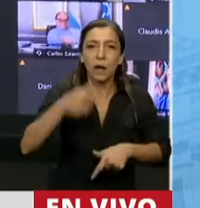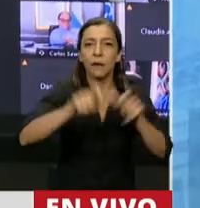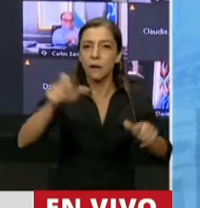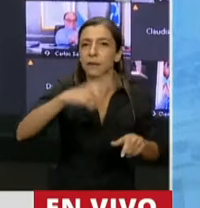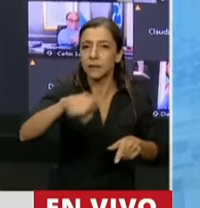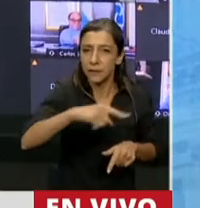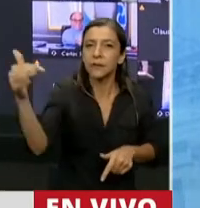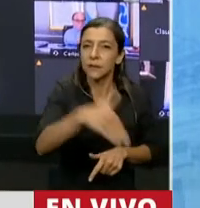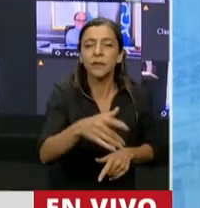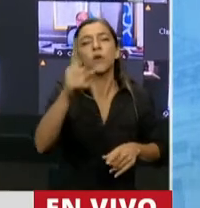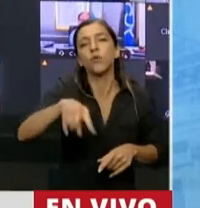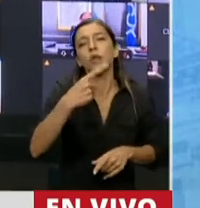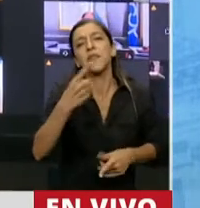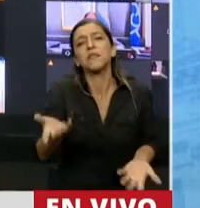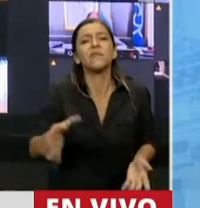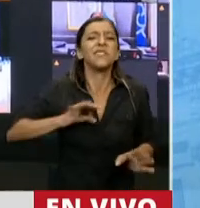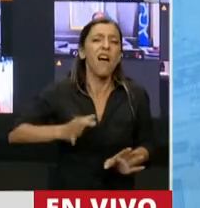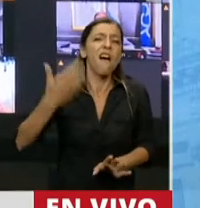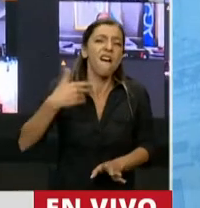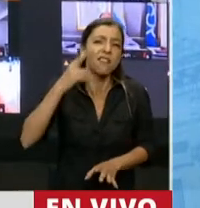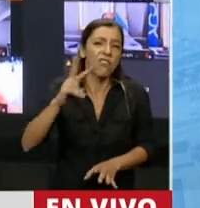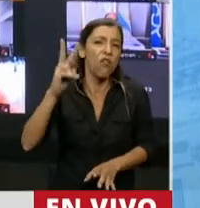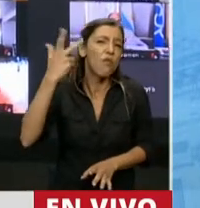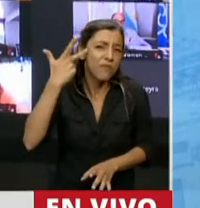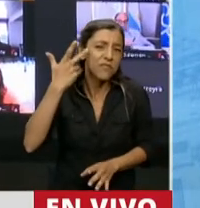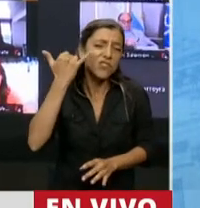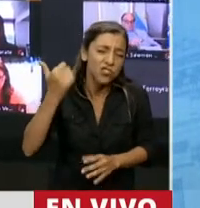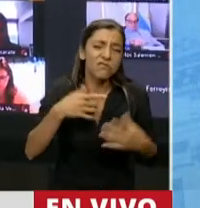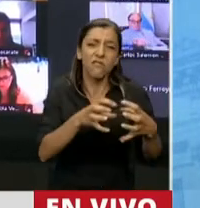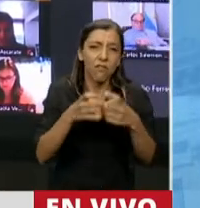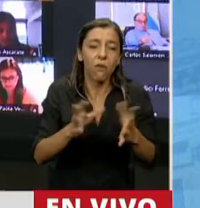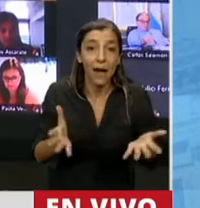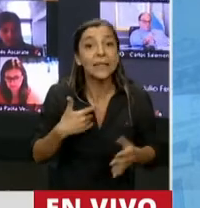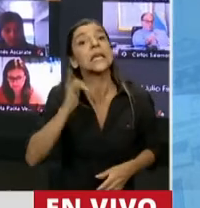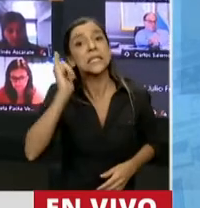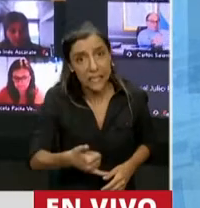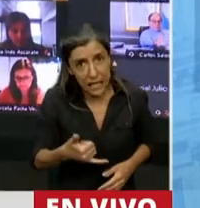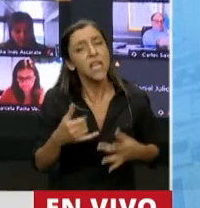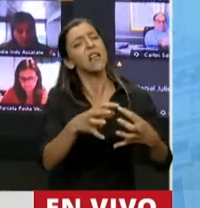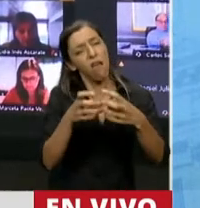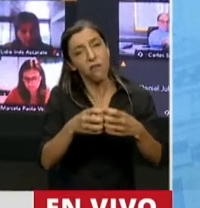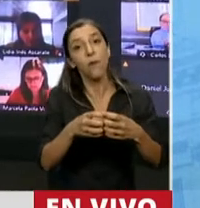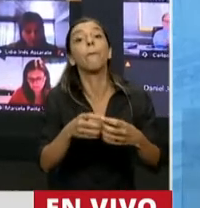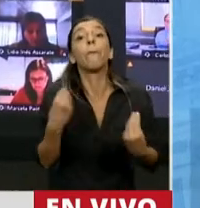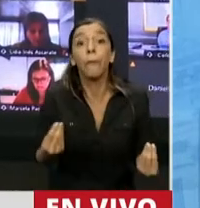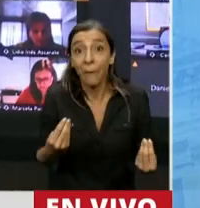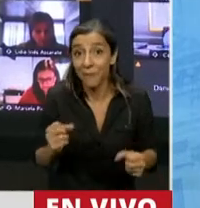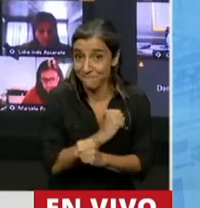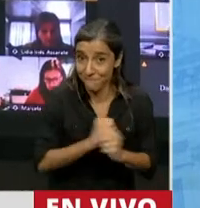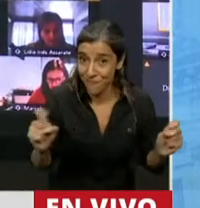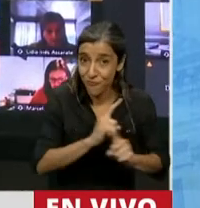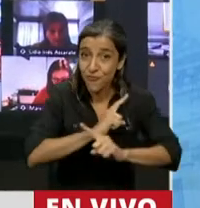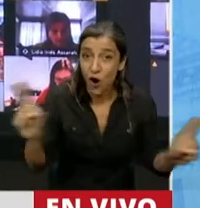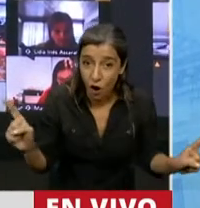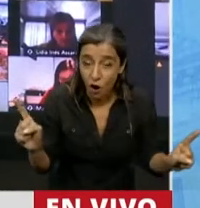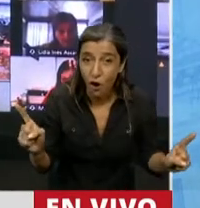esto se debatió en el 2018 pues sí presidente se debatió en el 2018 y sabe que no se sancionó sabe que